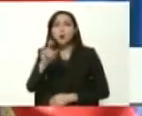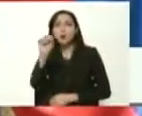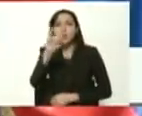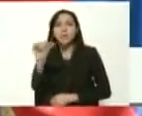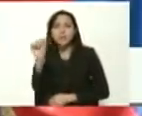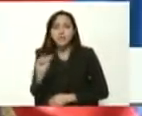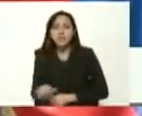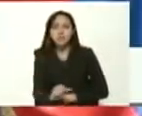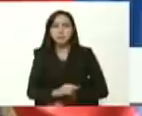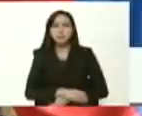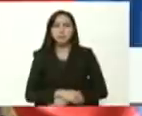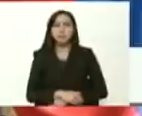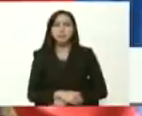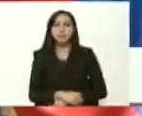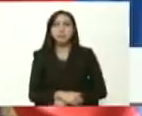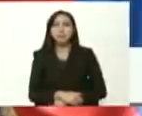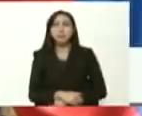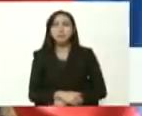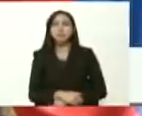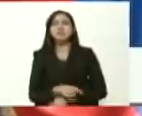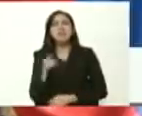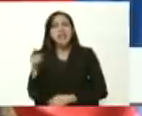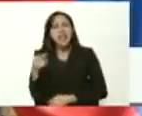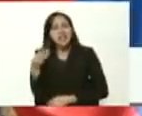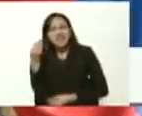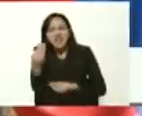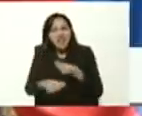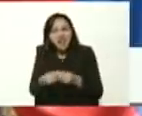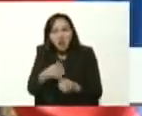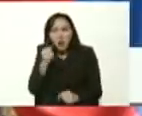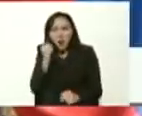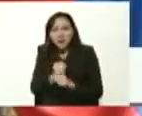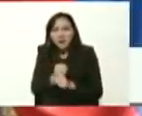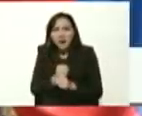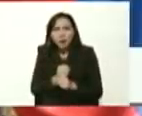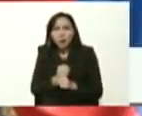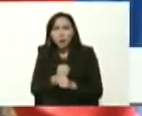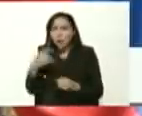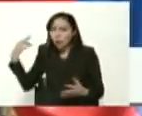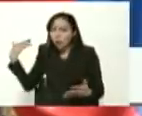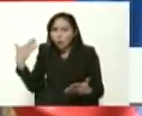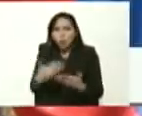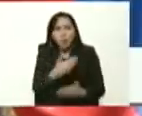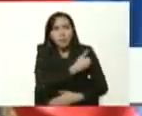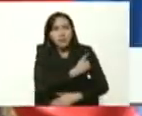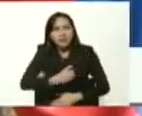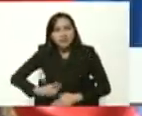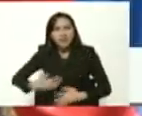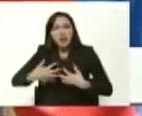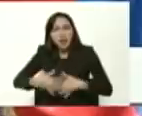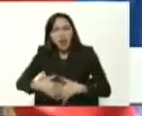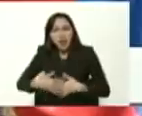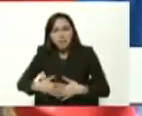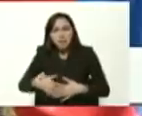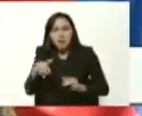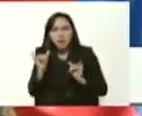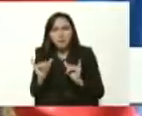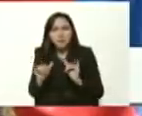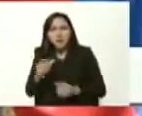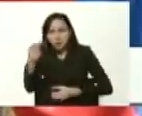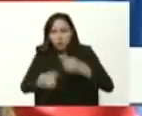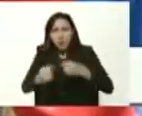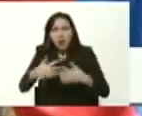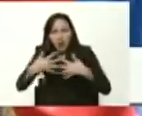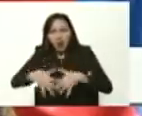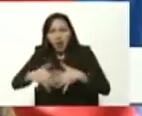Jiménez, que se venía desempeñando como presidente de la empresa Lácteo Los